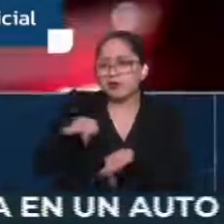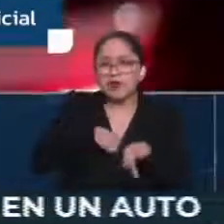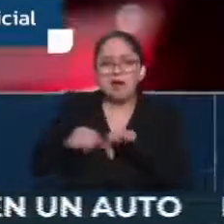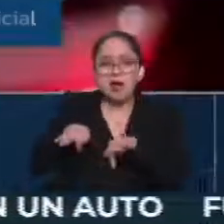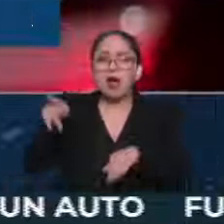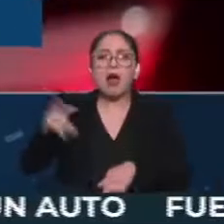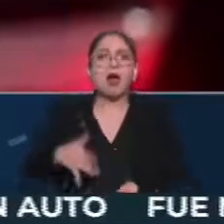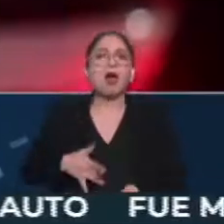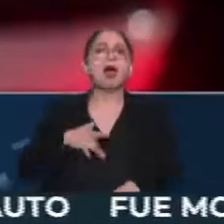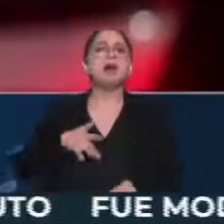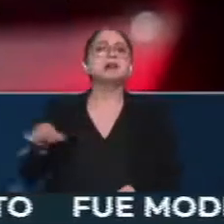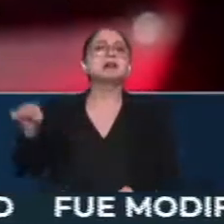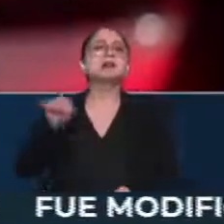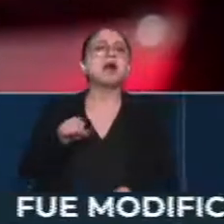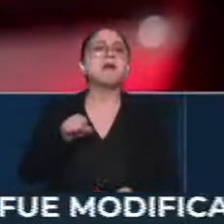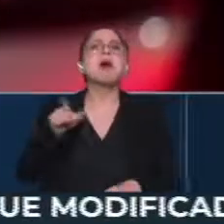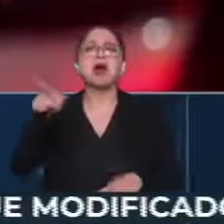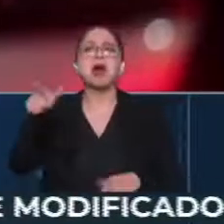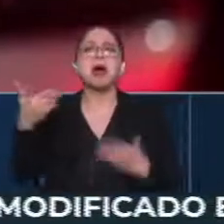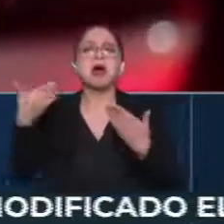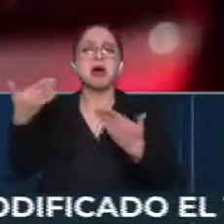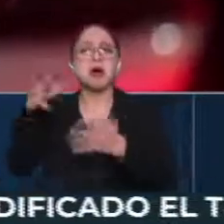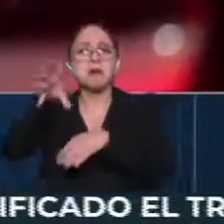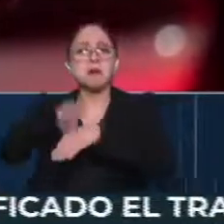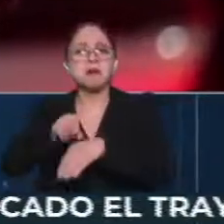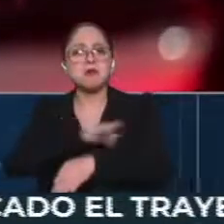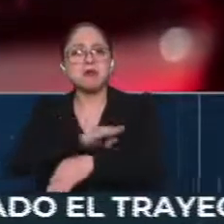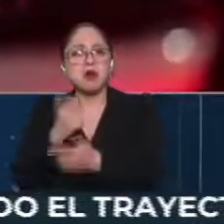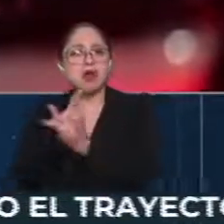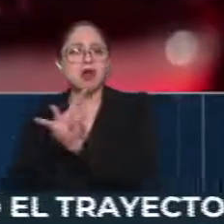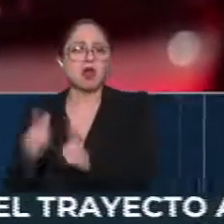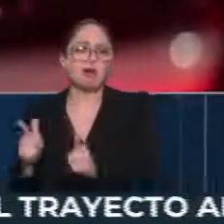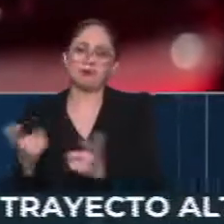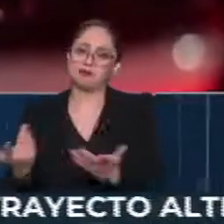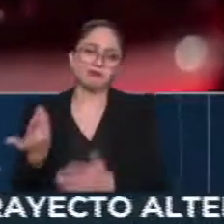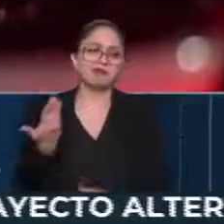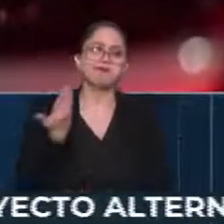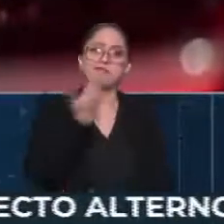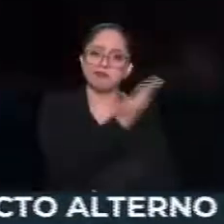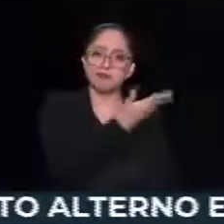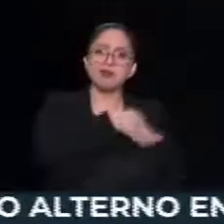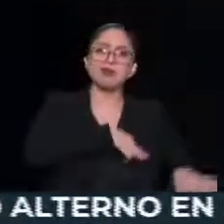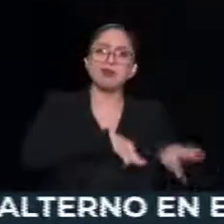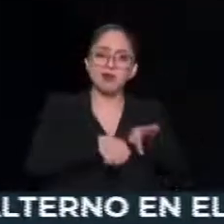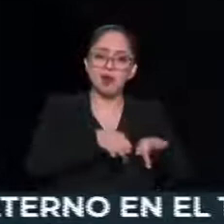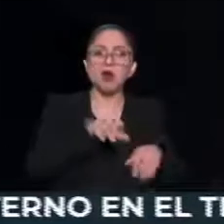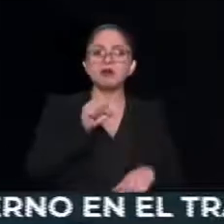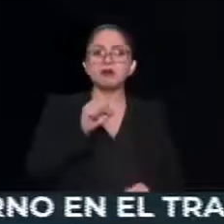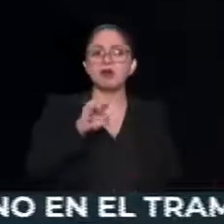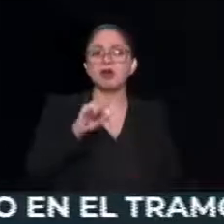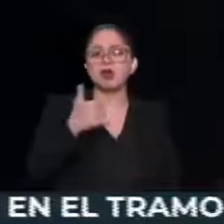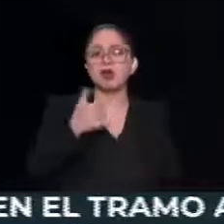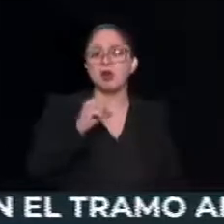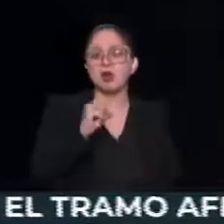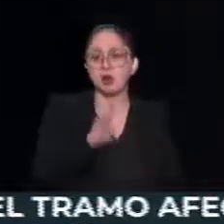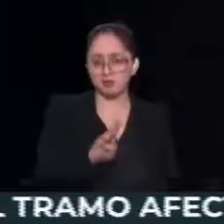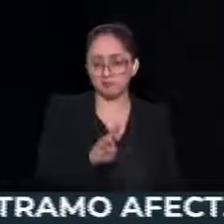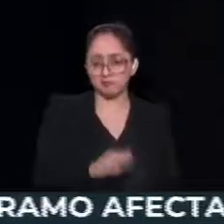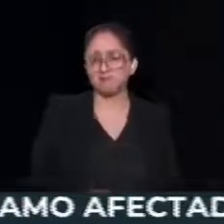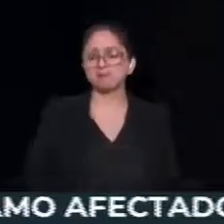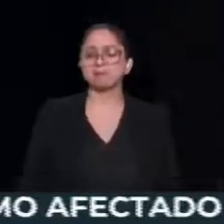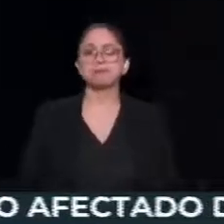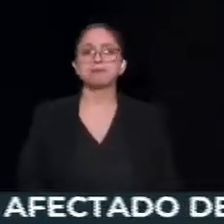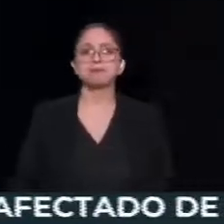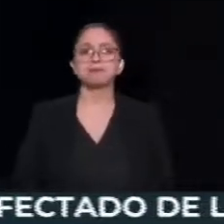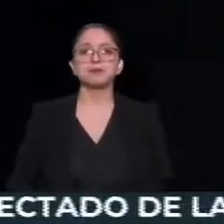Le comento que para esto el presidente adelantó que solicitará el apoyo de la Secretaría de Gobernación. Y por cierto que al